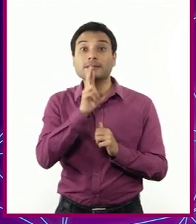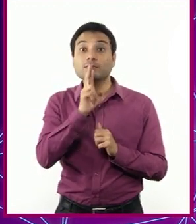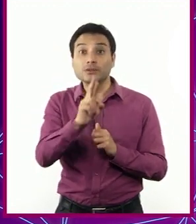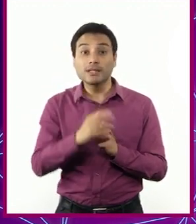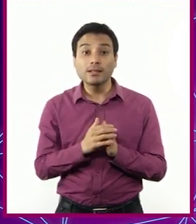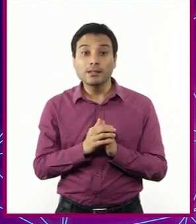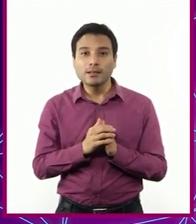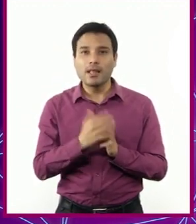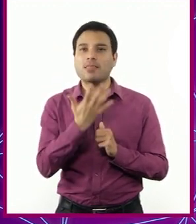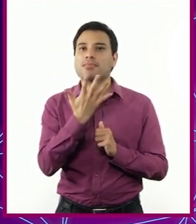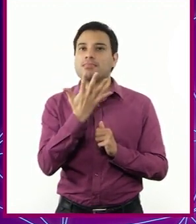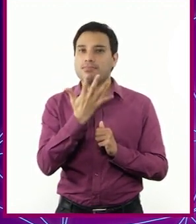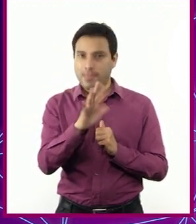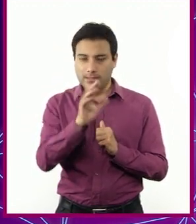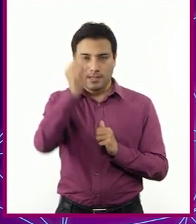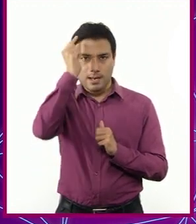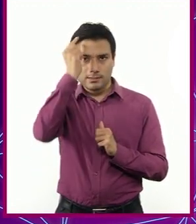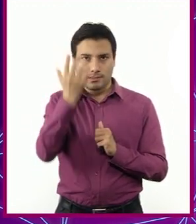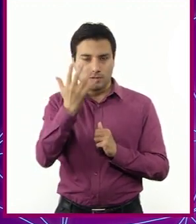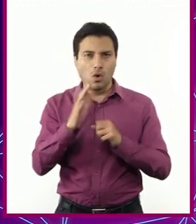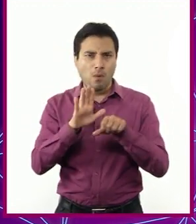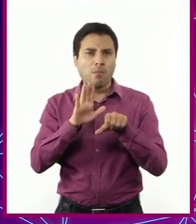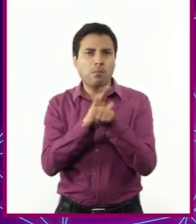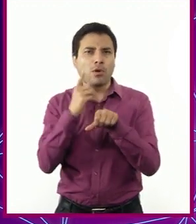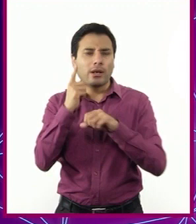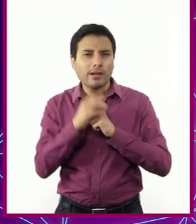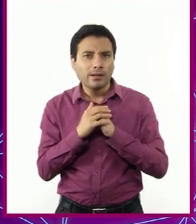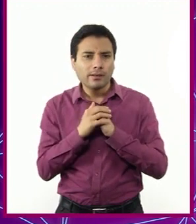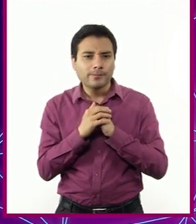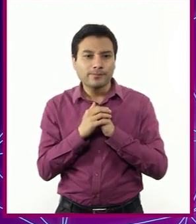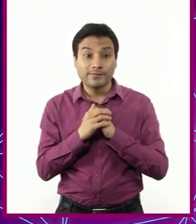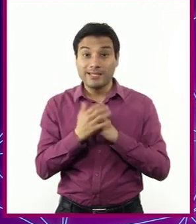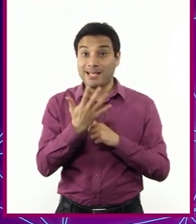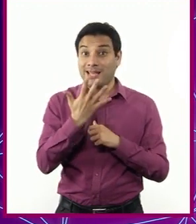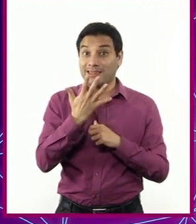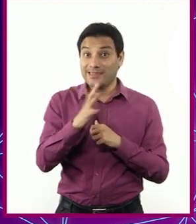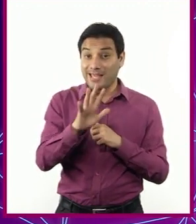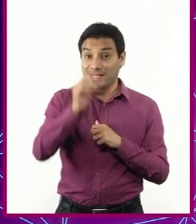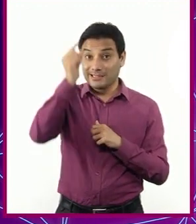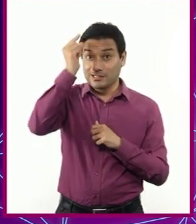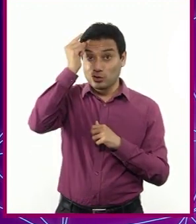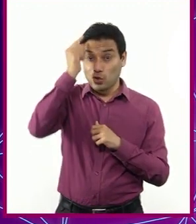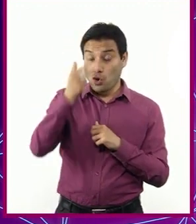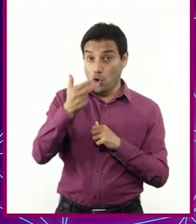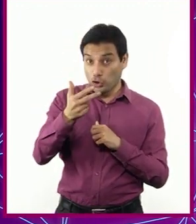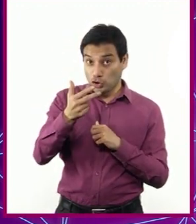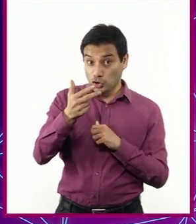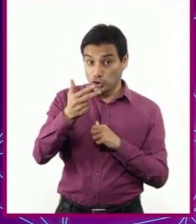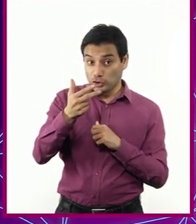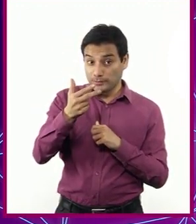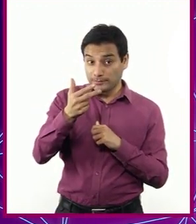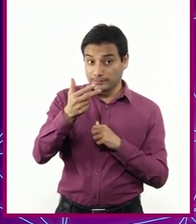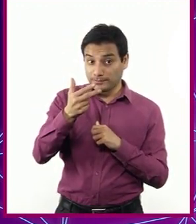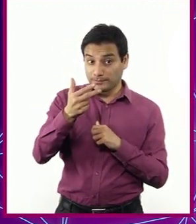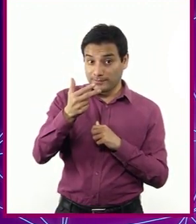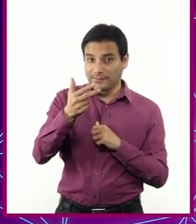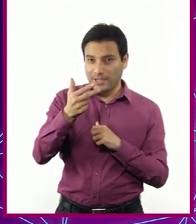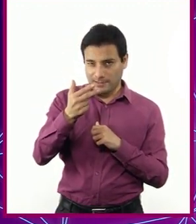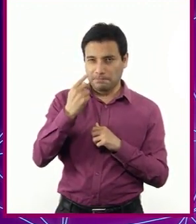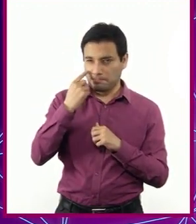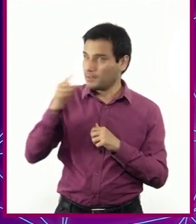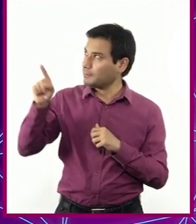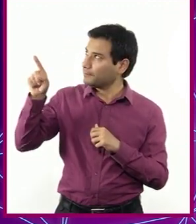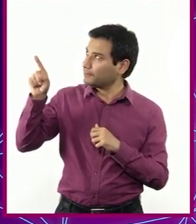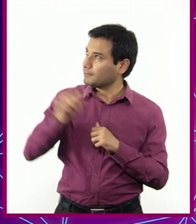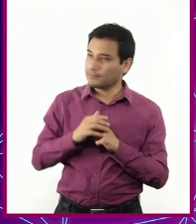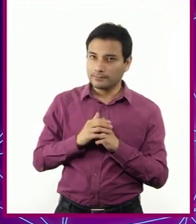a la 5, porque en 10 a la 8 están contenidos 3 factores de 10 que se simplifican con